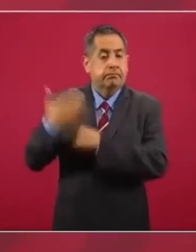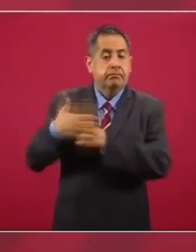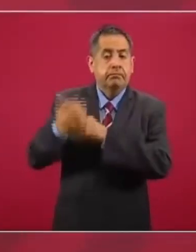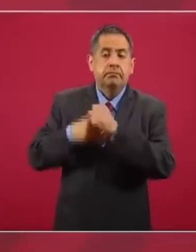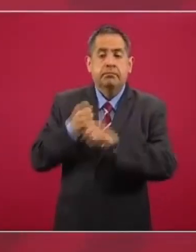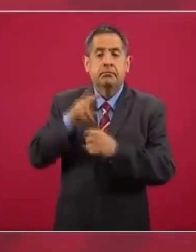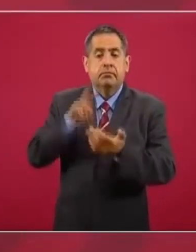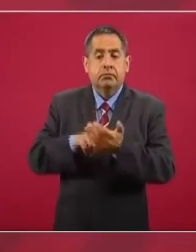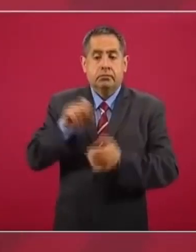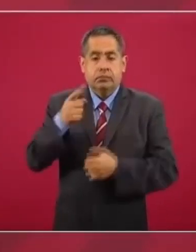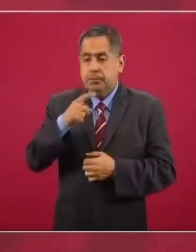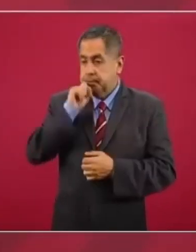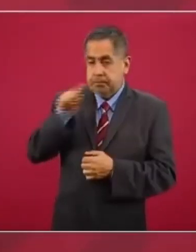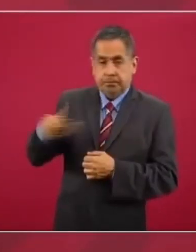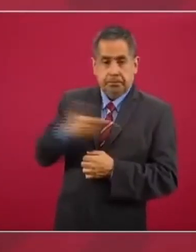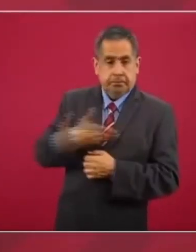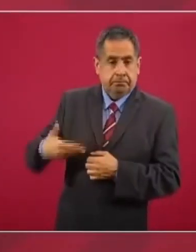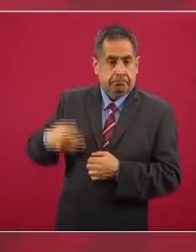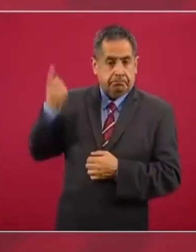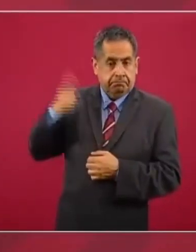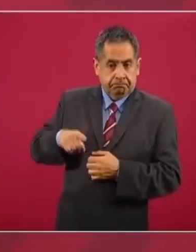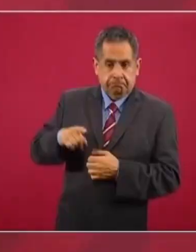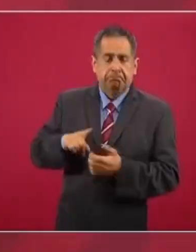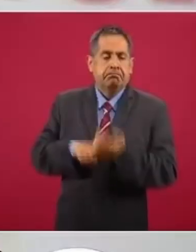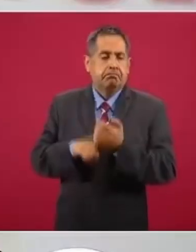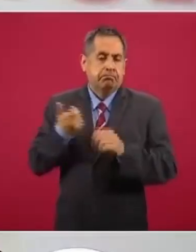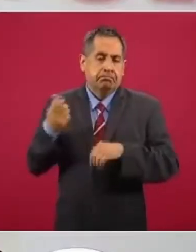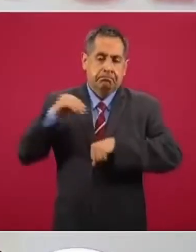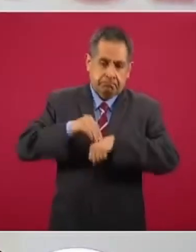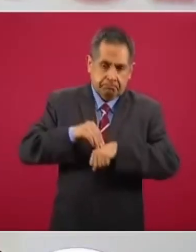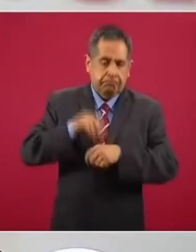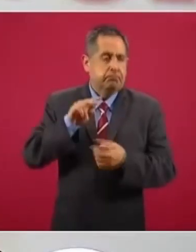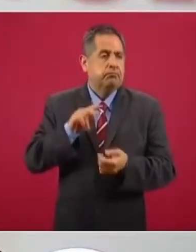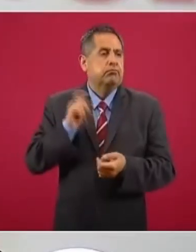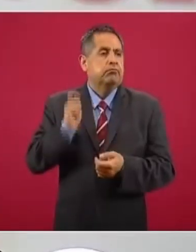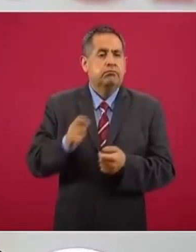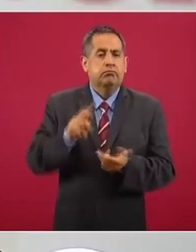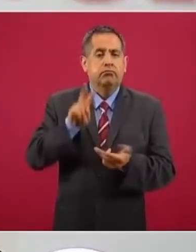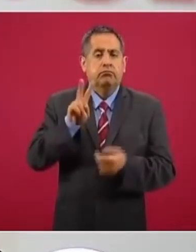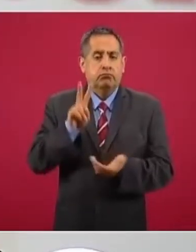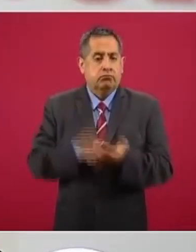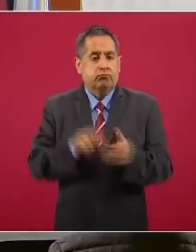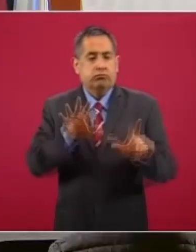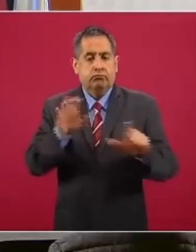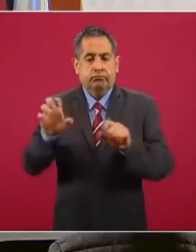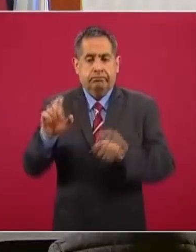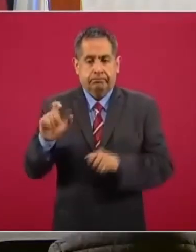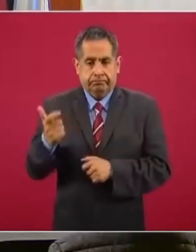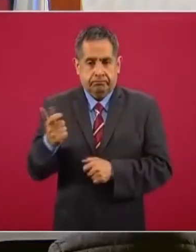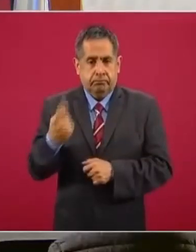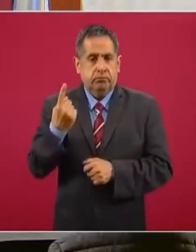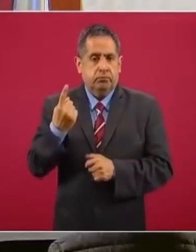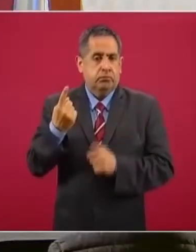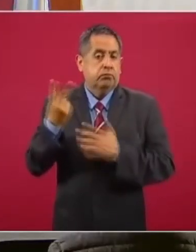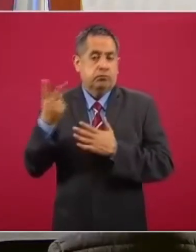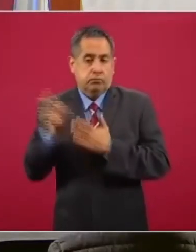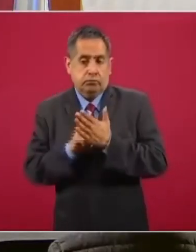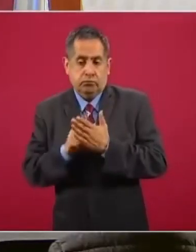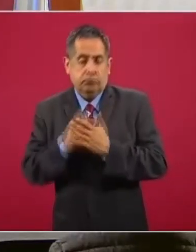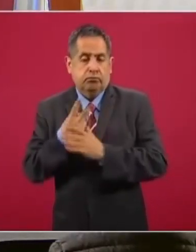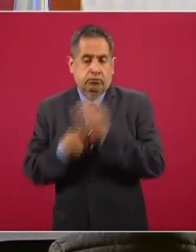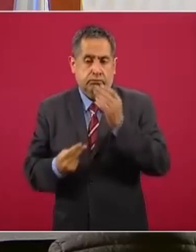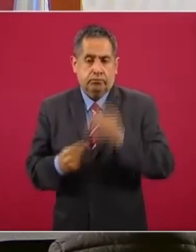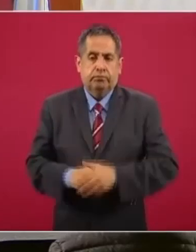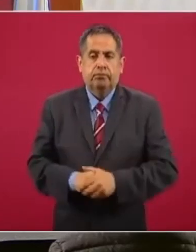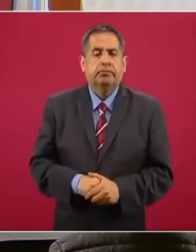la misma instrucción del señor presidente, la pensión será de 2.700 pesos el bimestre. De tal manera